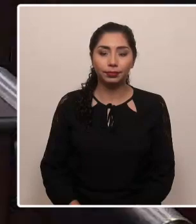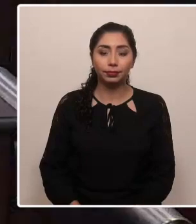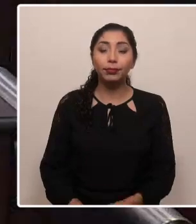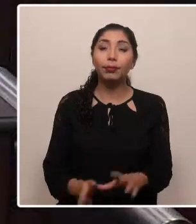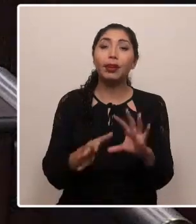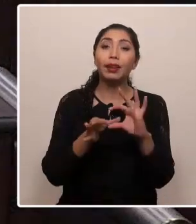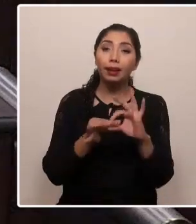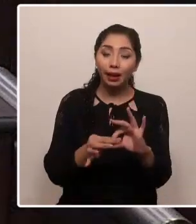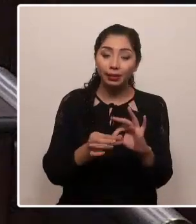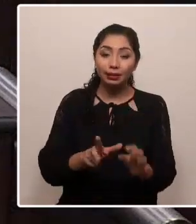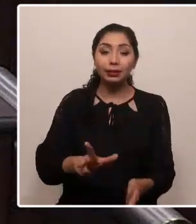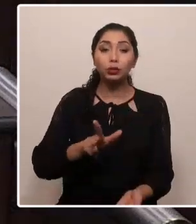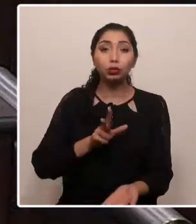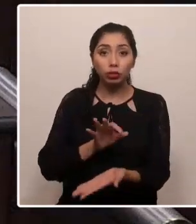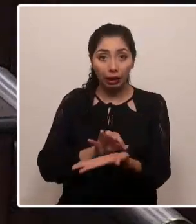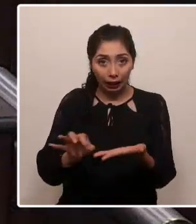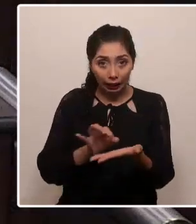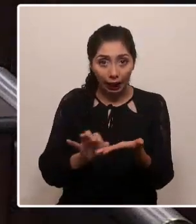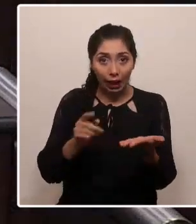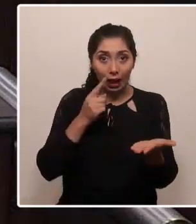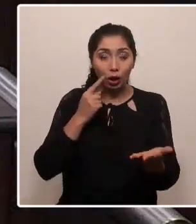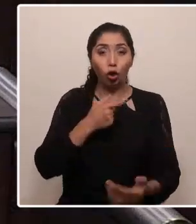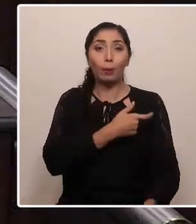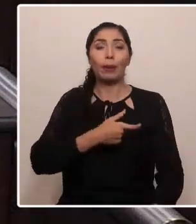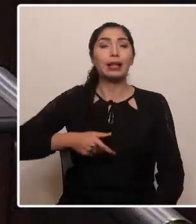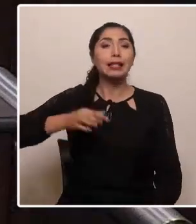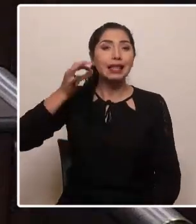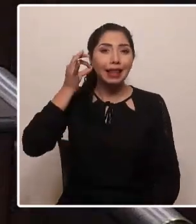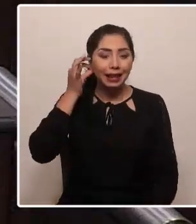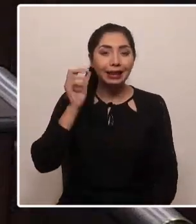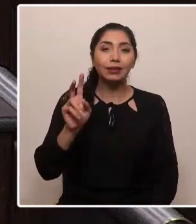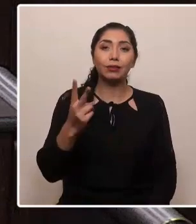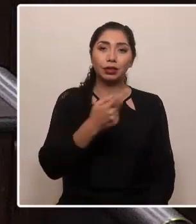Gracias, señor secretario, señora presidenta, vicepresidente.